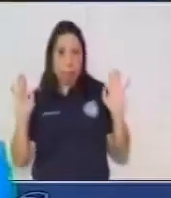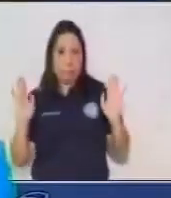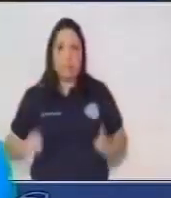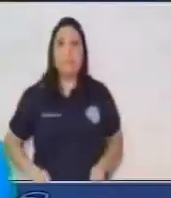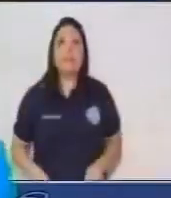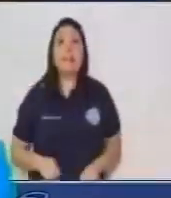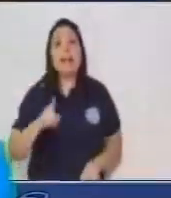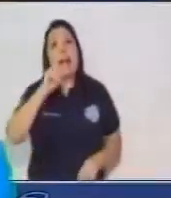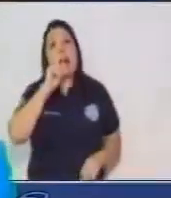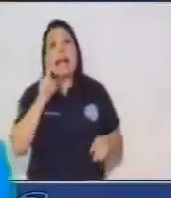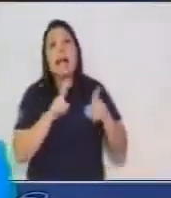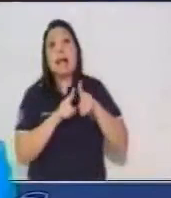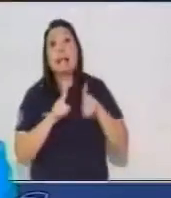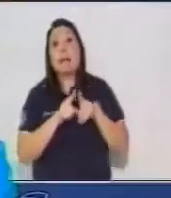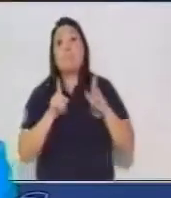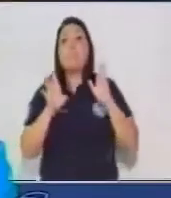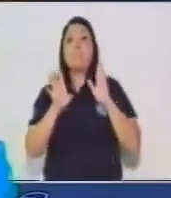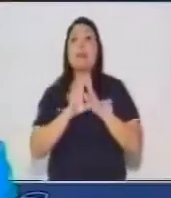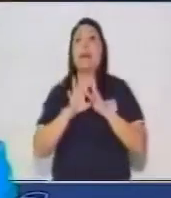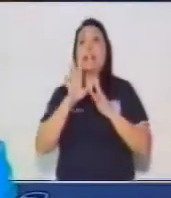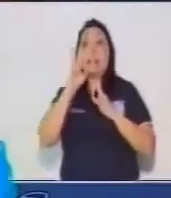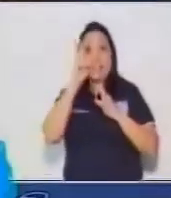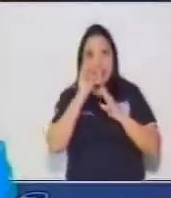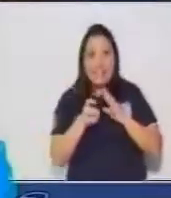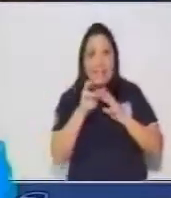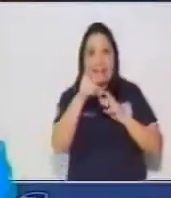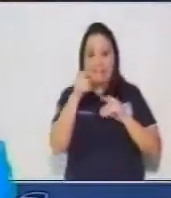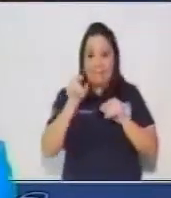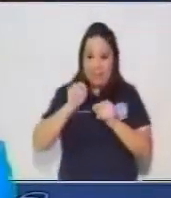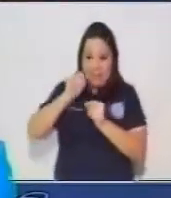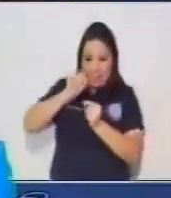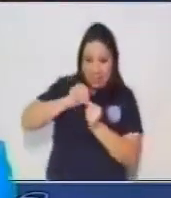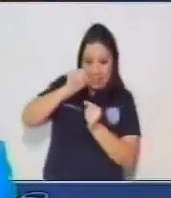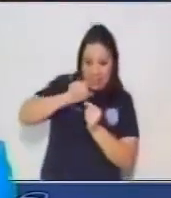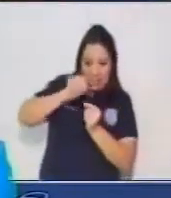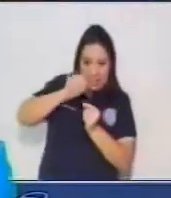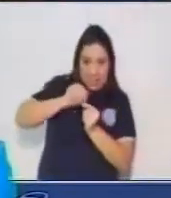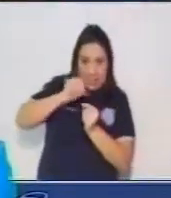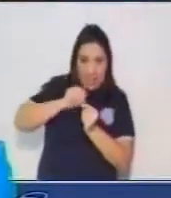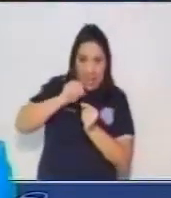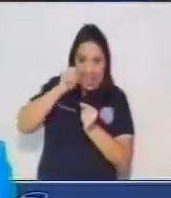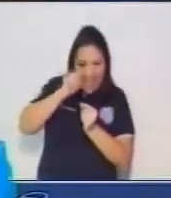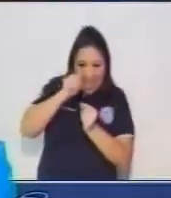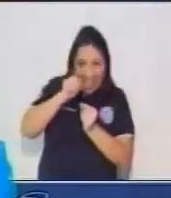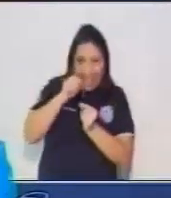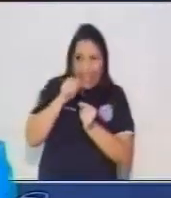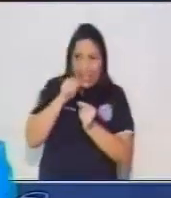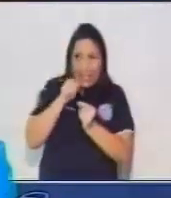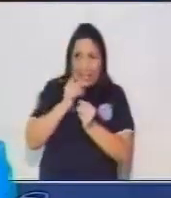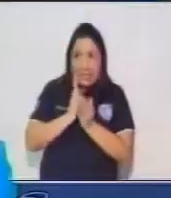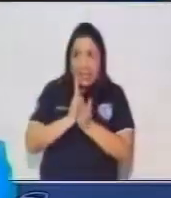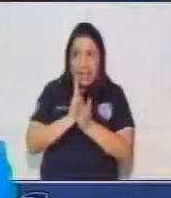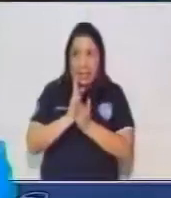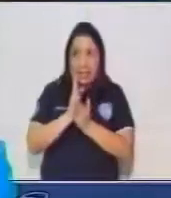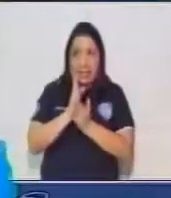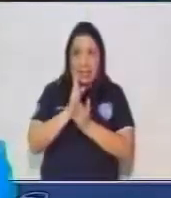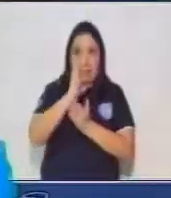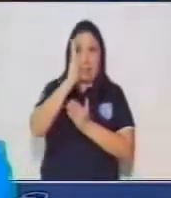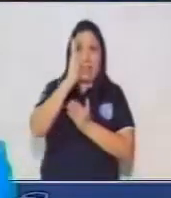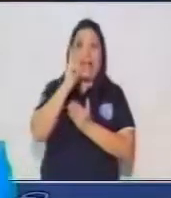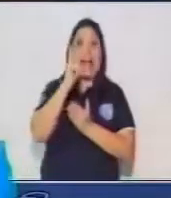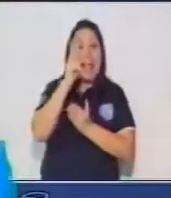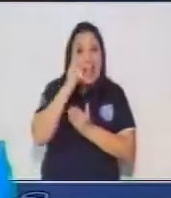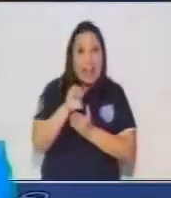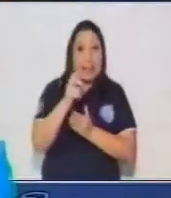Siempre debo recordar colocar en el inicio, en el vértice del ángulo, esta marquita, porque eso